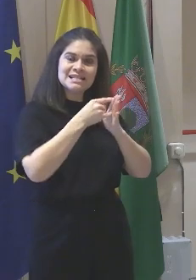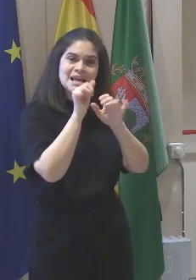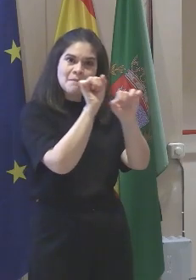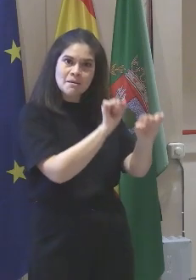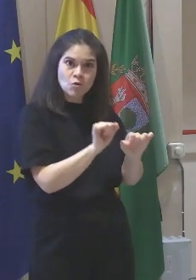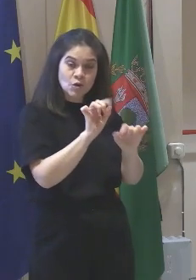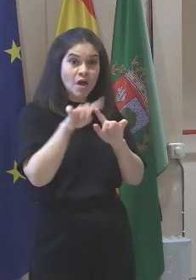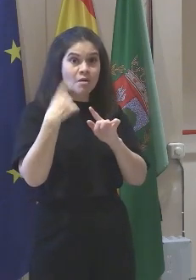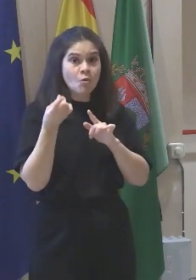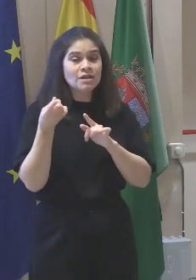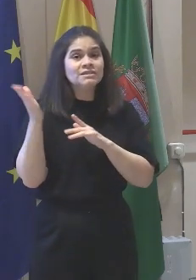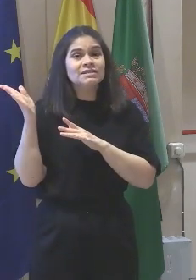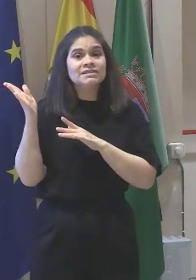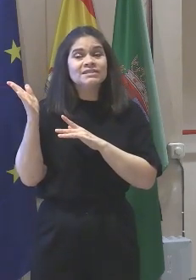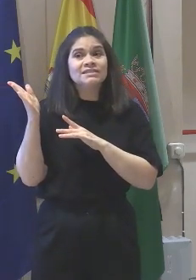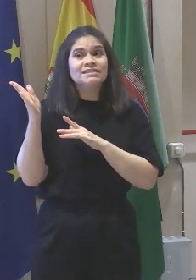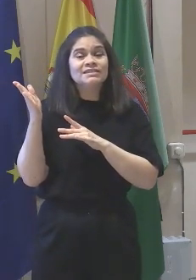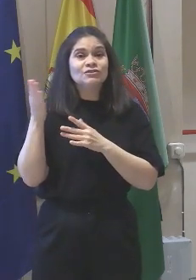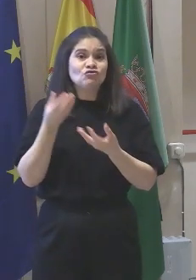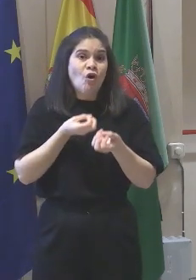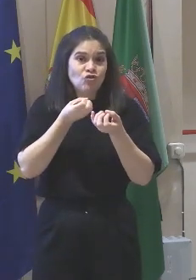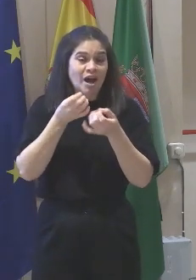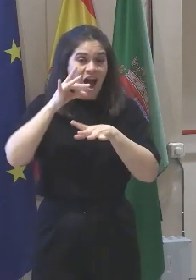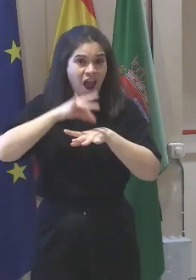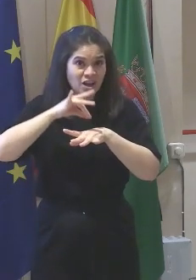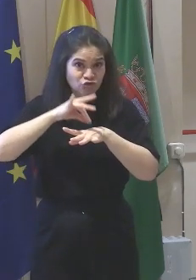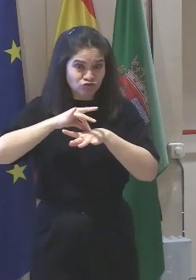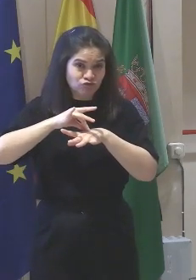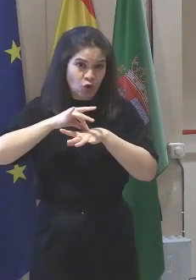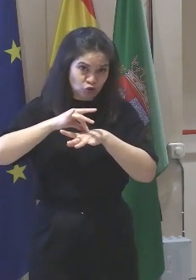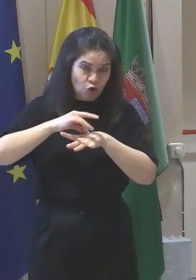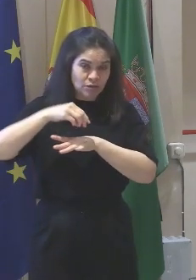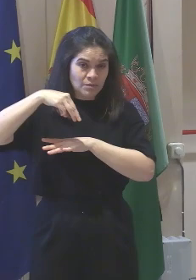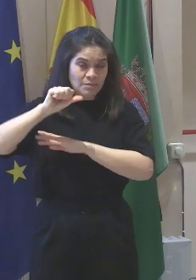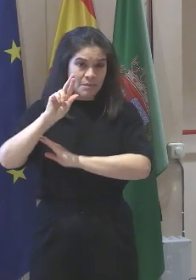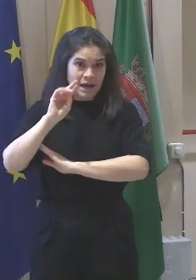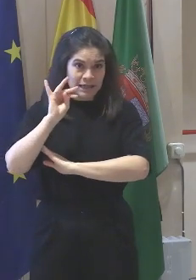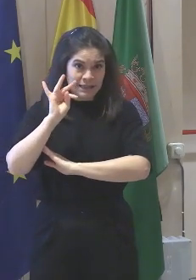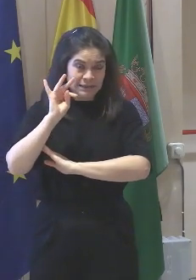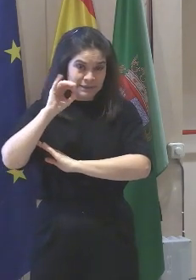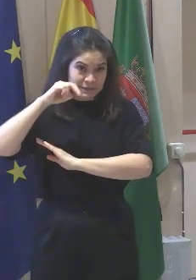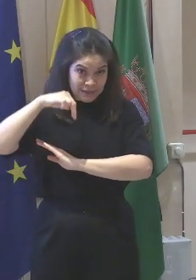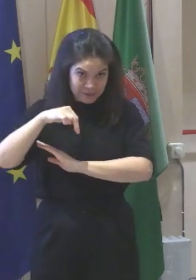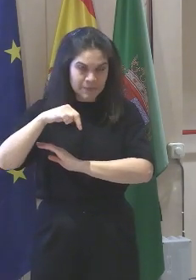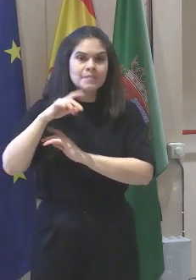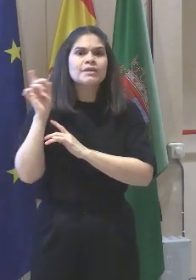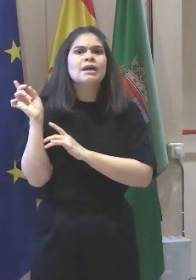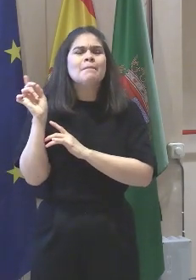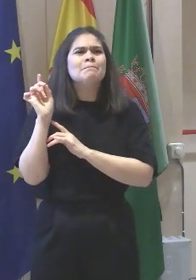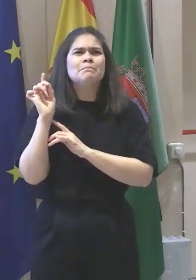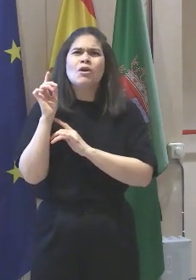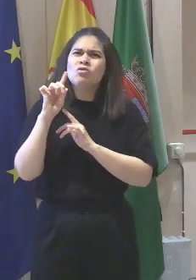que nos hablará después a continuación el doctor Martín Cuesta de los fármacos. Y más allá de la respuesta